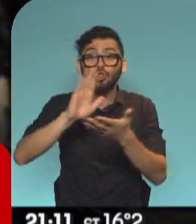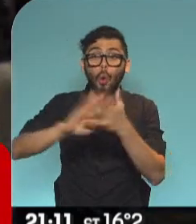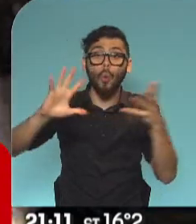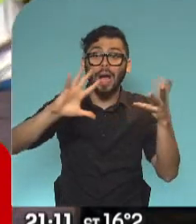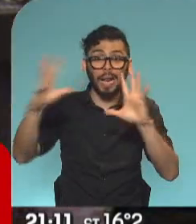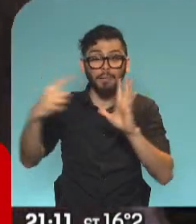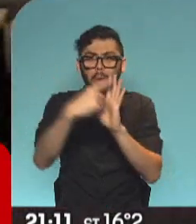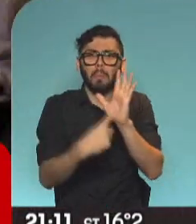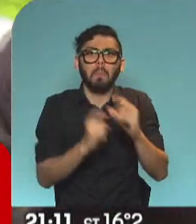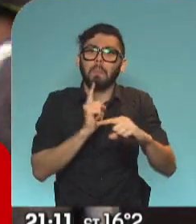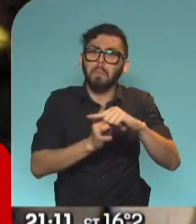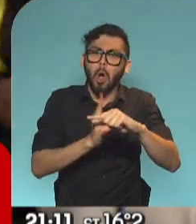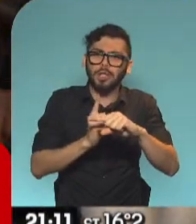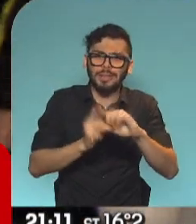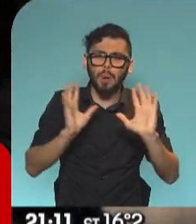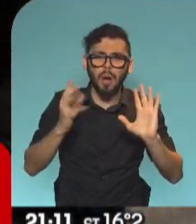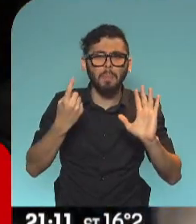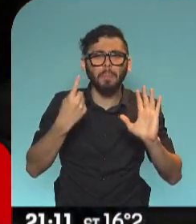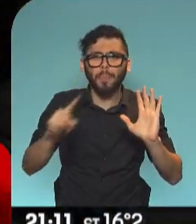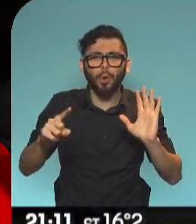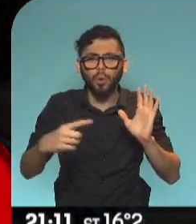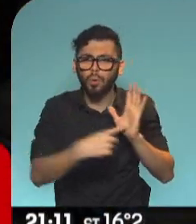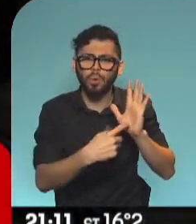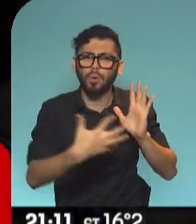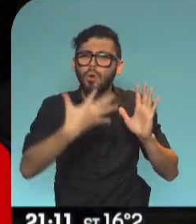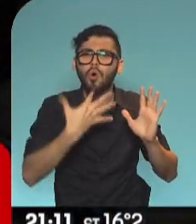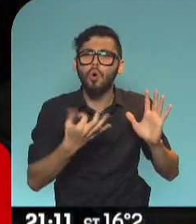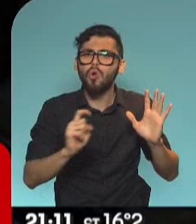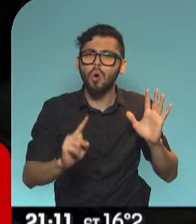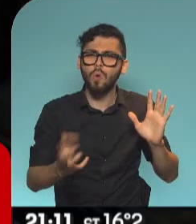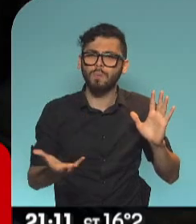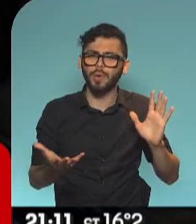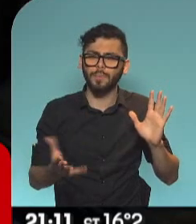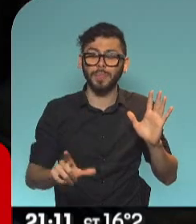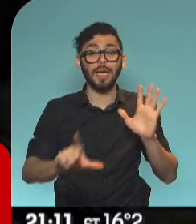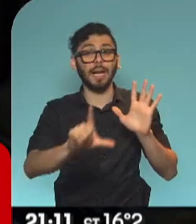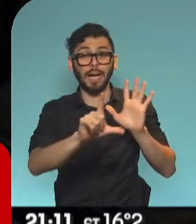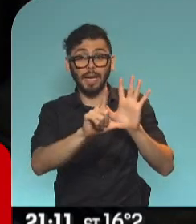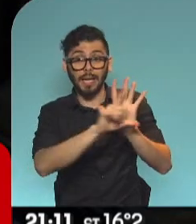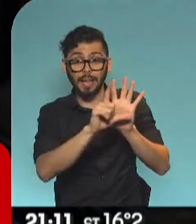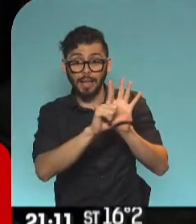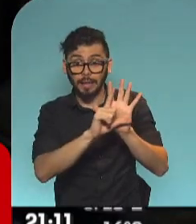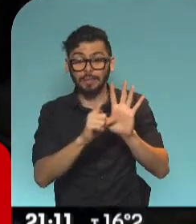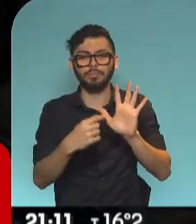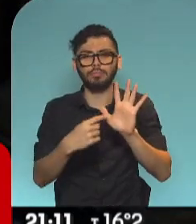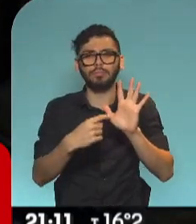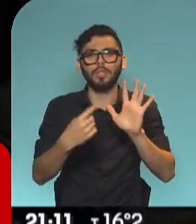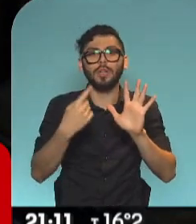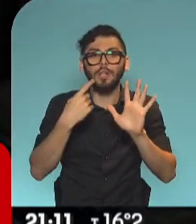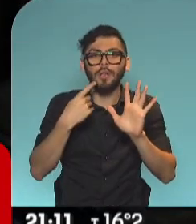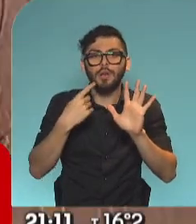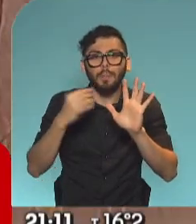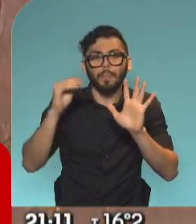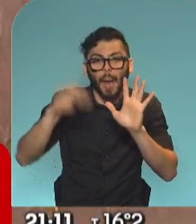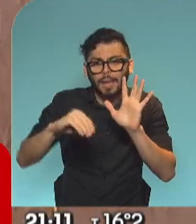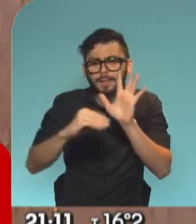es bastante abarcativa y el problema es que no se suele cumplir. En ese sentido, si esta ley nos permite abrir una discusión que incremente la